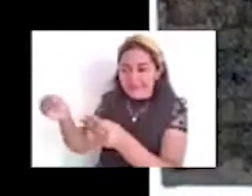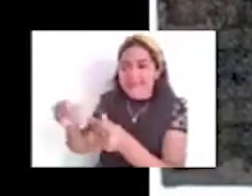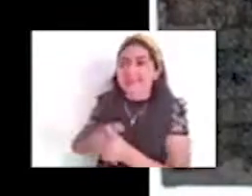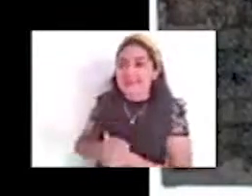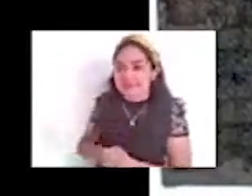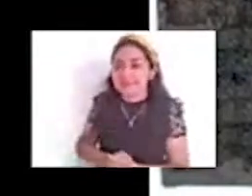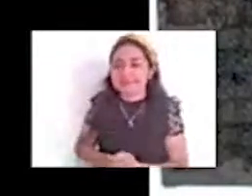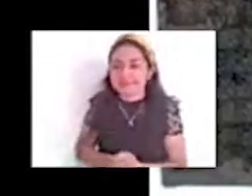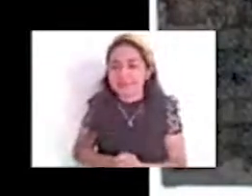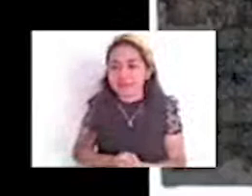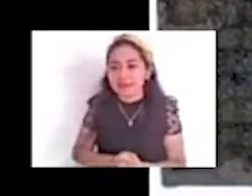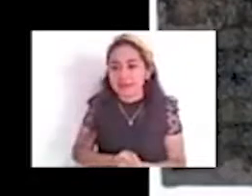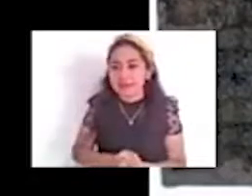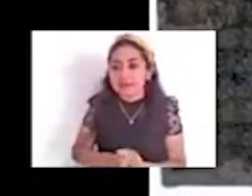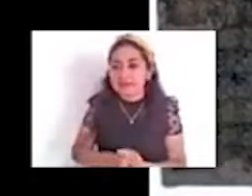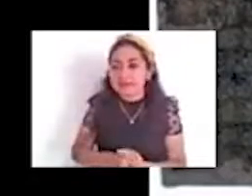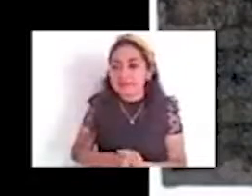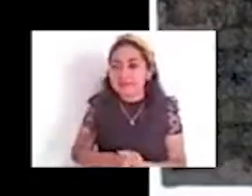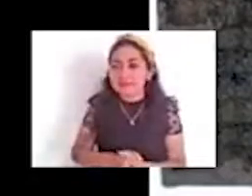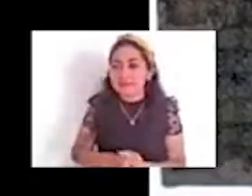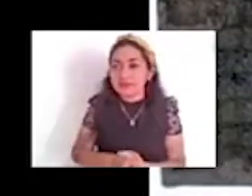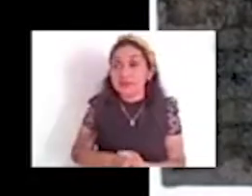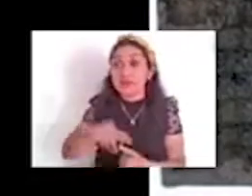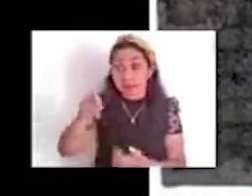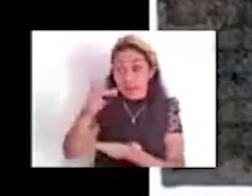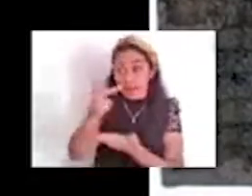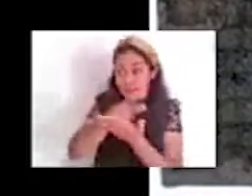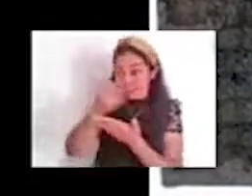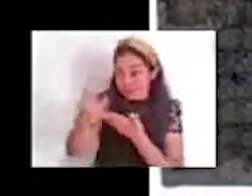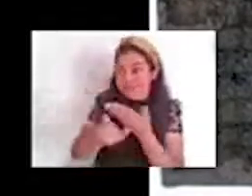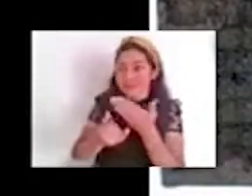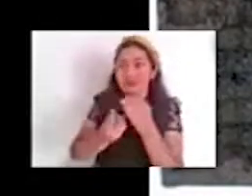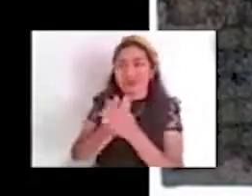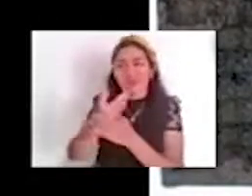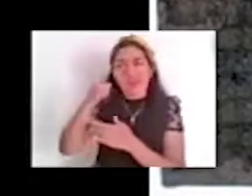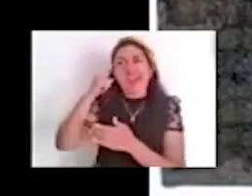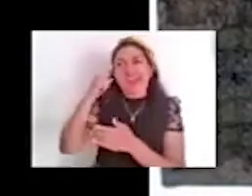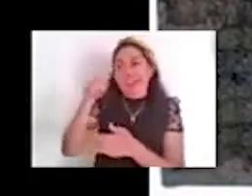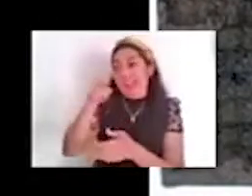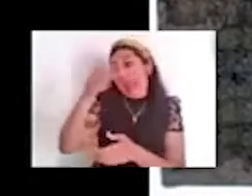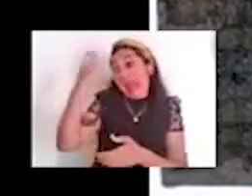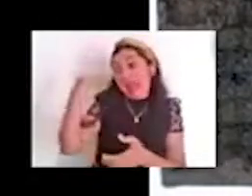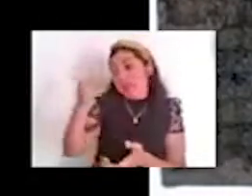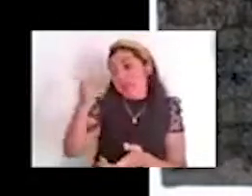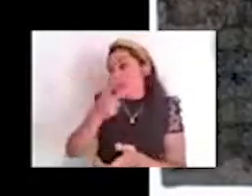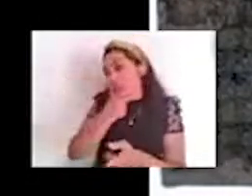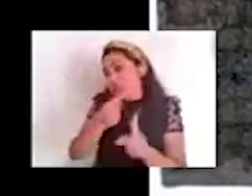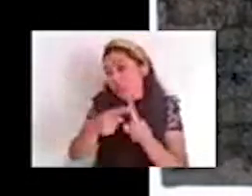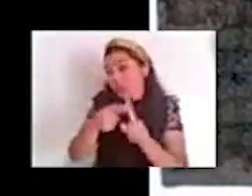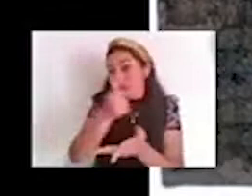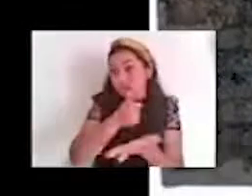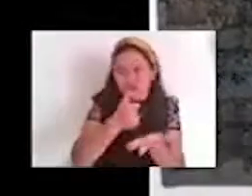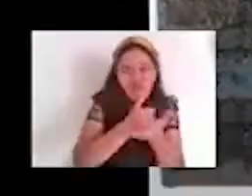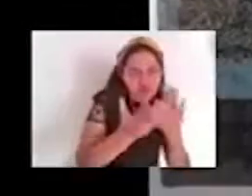dimensiones. Parece ser una idea, un proyecto de algún urbanista de aquella época, ¿verdad?